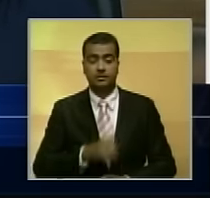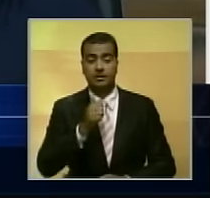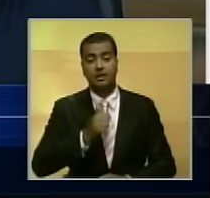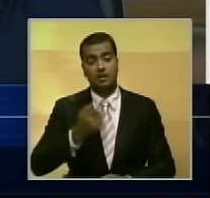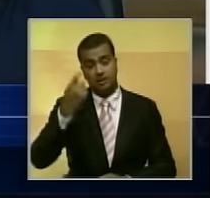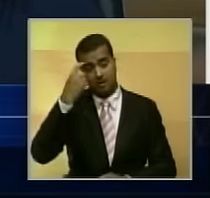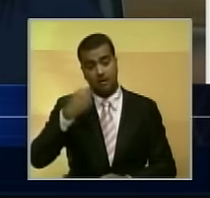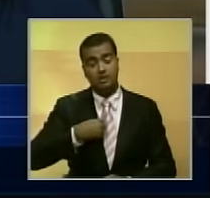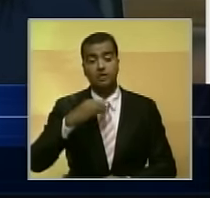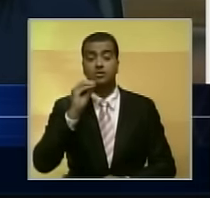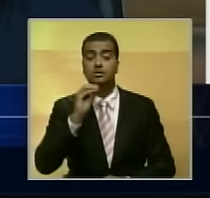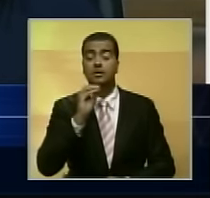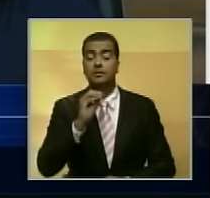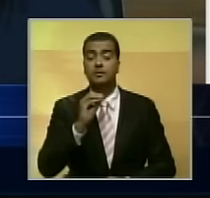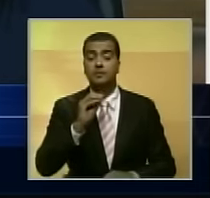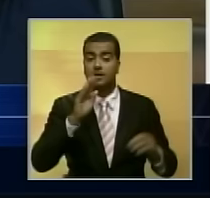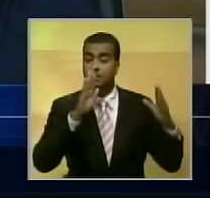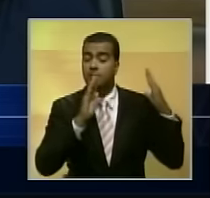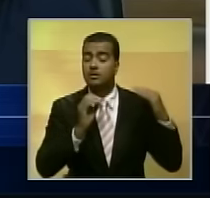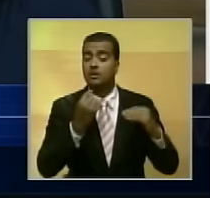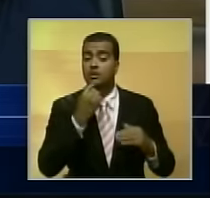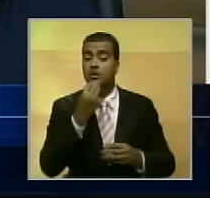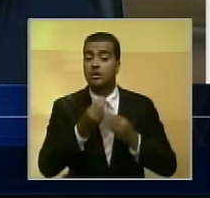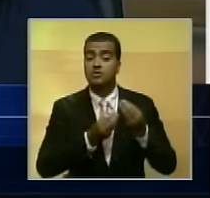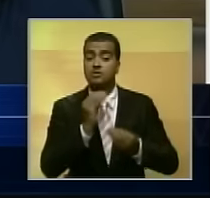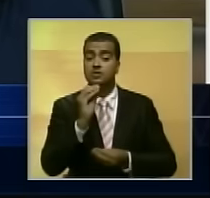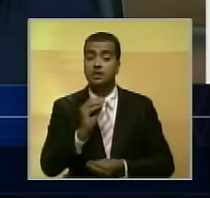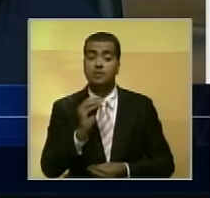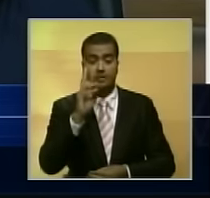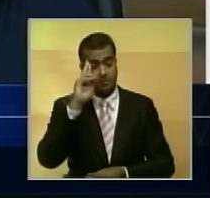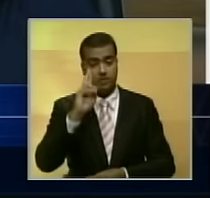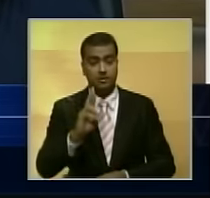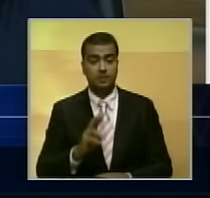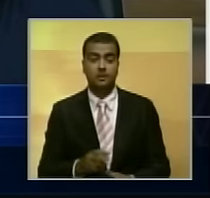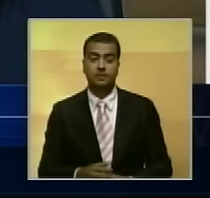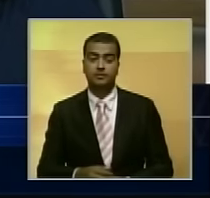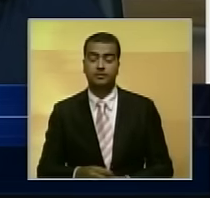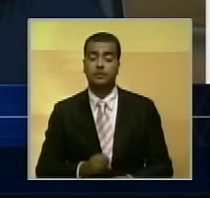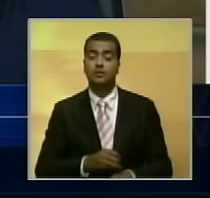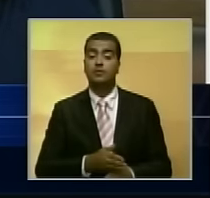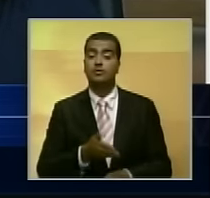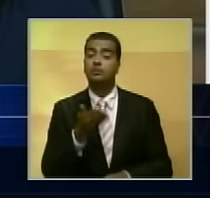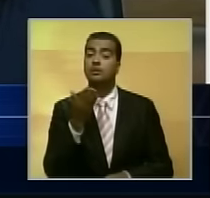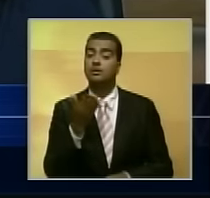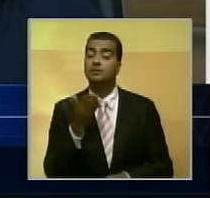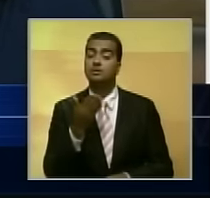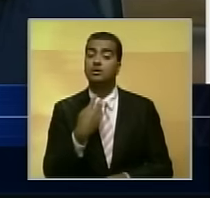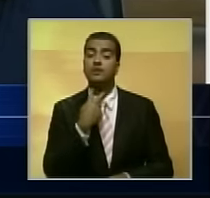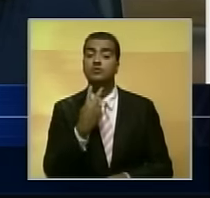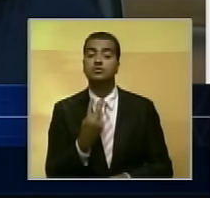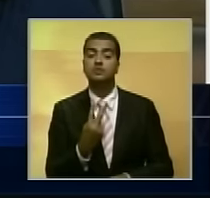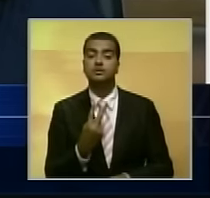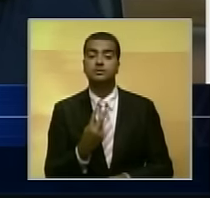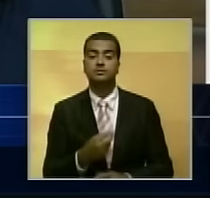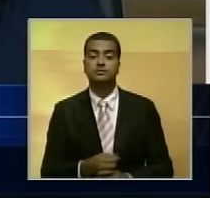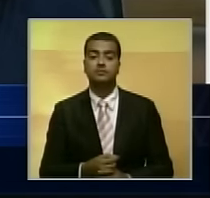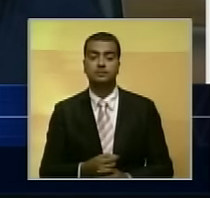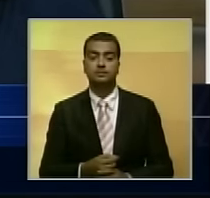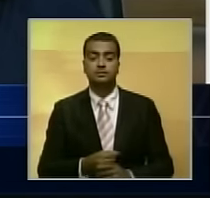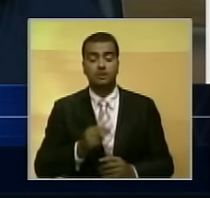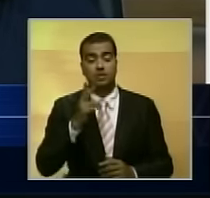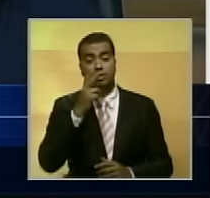que yo convoco al cuerpo diplomático, les hago ese llamado responsablemente, porque ustedes son las voces, los